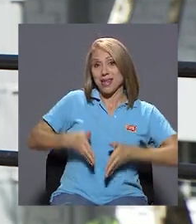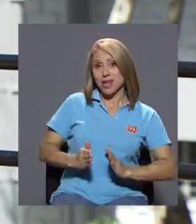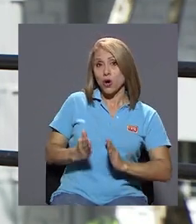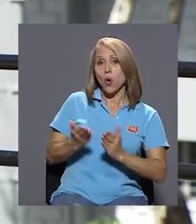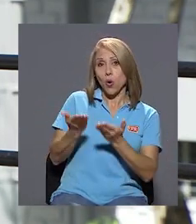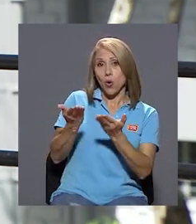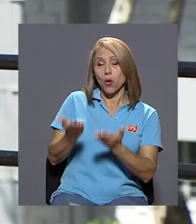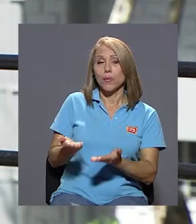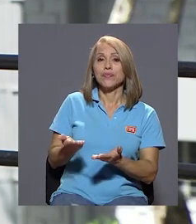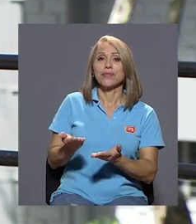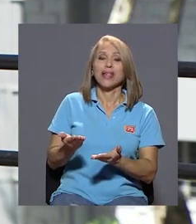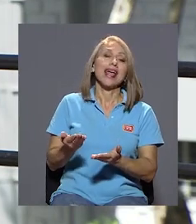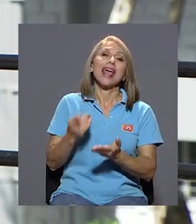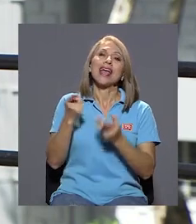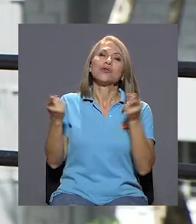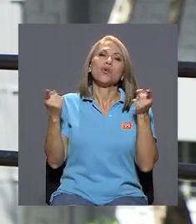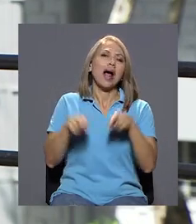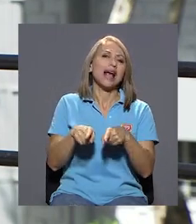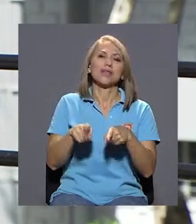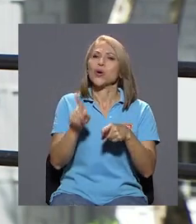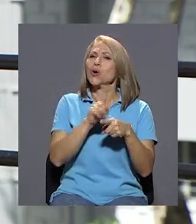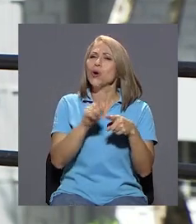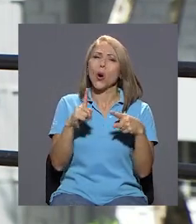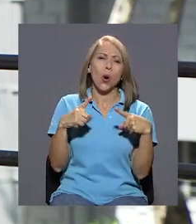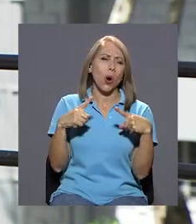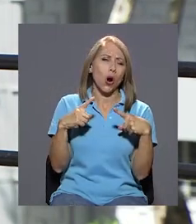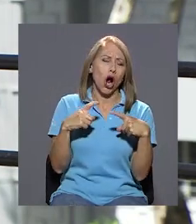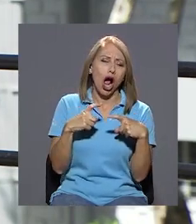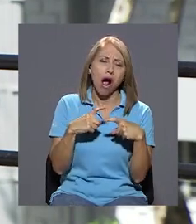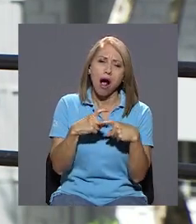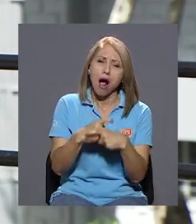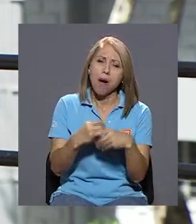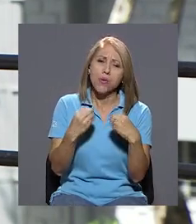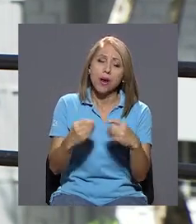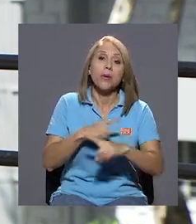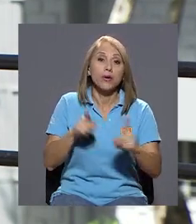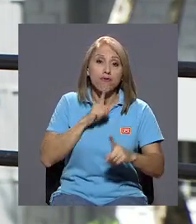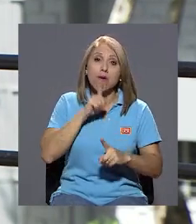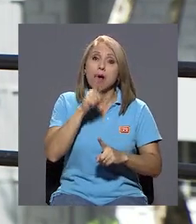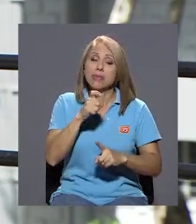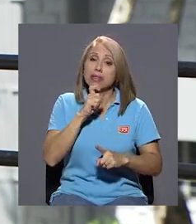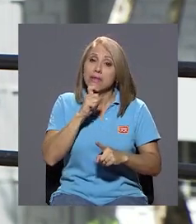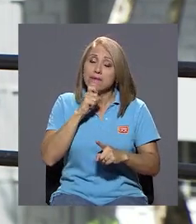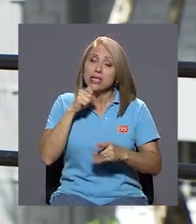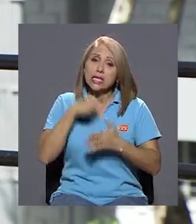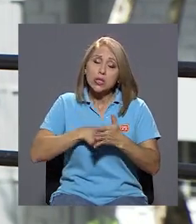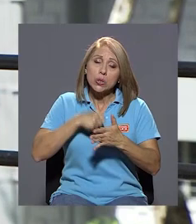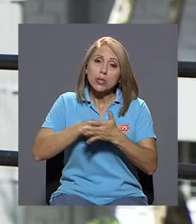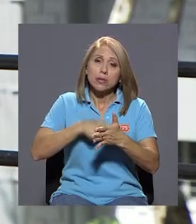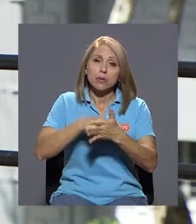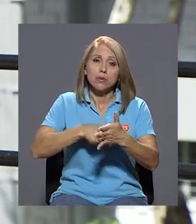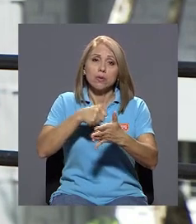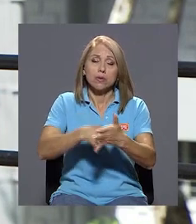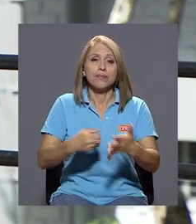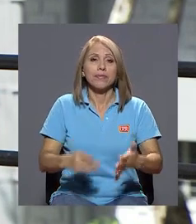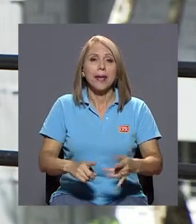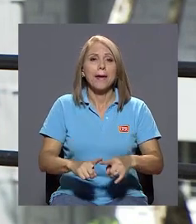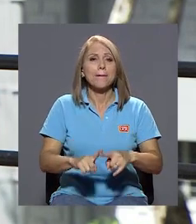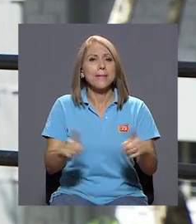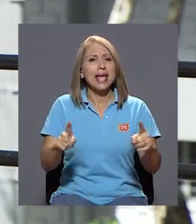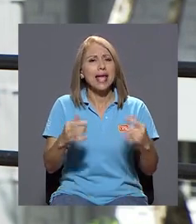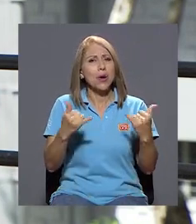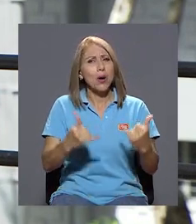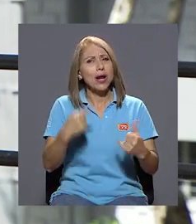en mi hijo, digamos que es un caso no tan complicado, pero la lucha fue muy dura y muy difícil. Pero